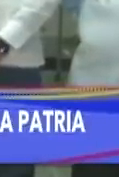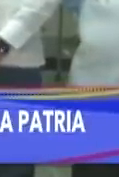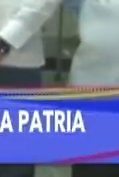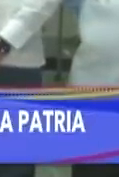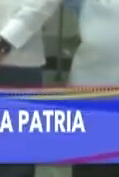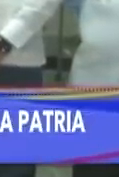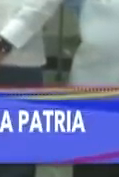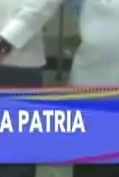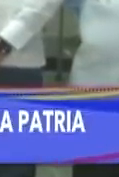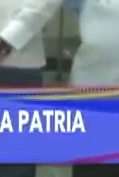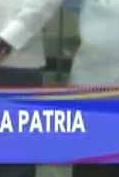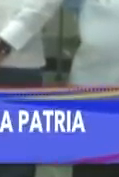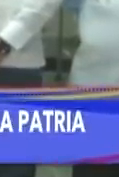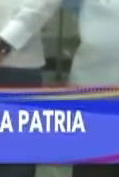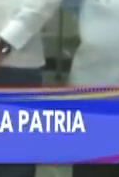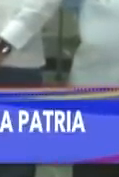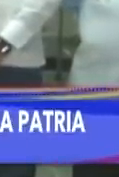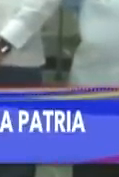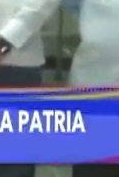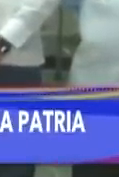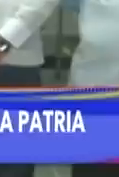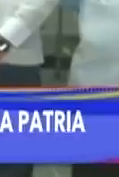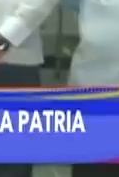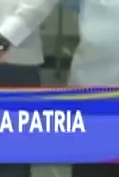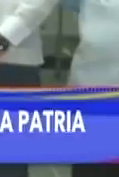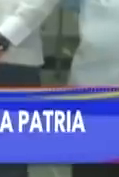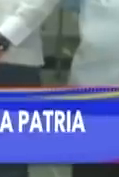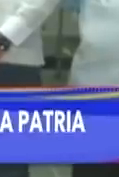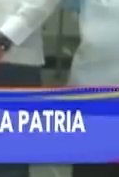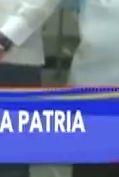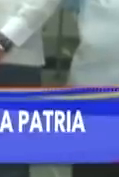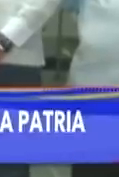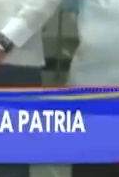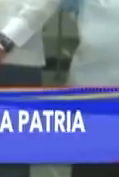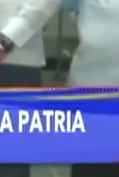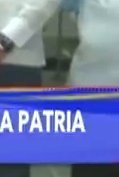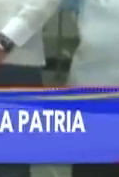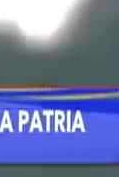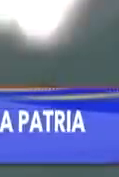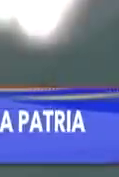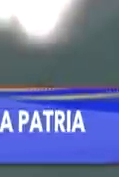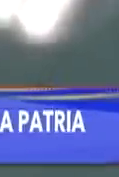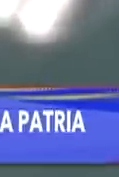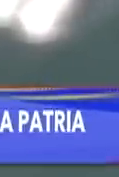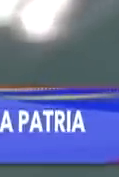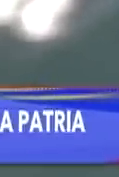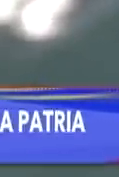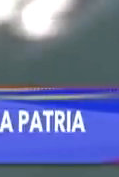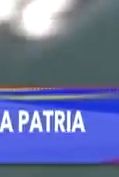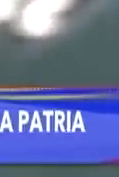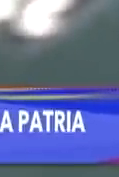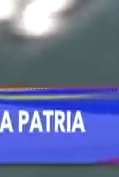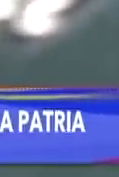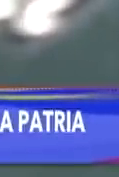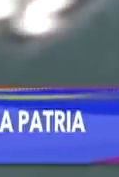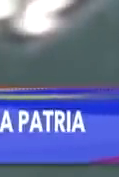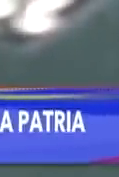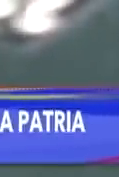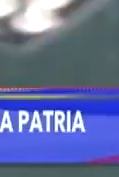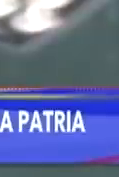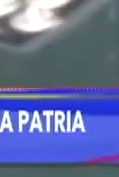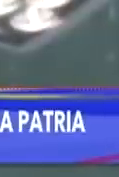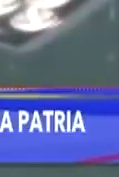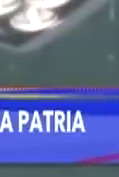están buscando cómo generar violencia, nosotros estamos cumpliendo con nuestro pueblo para llevarle una salud